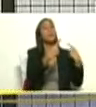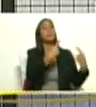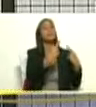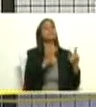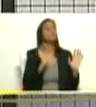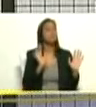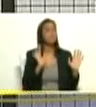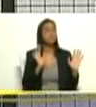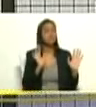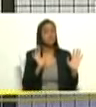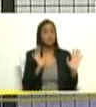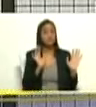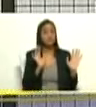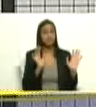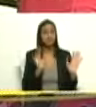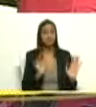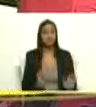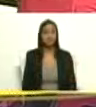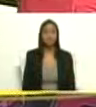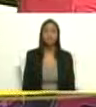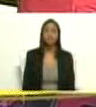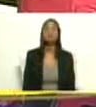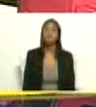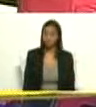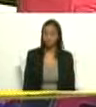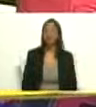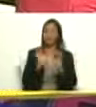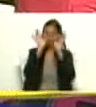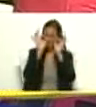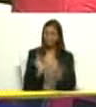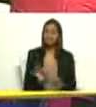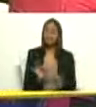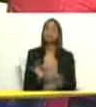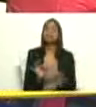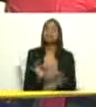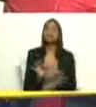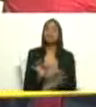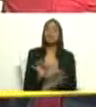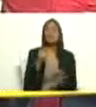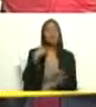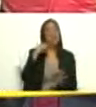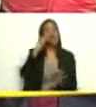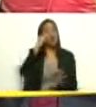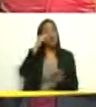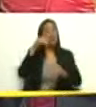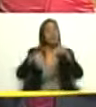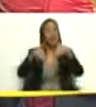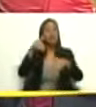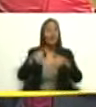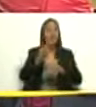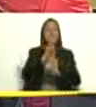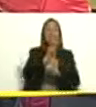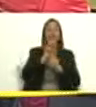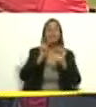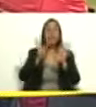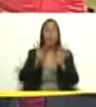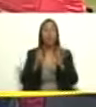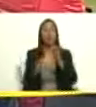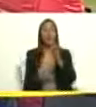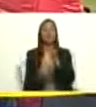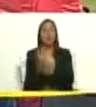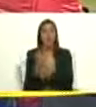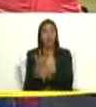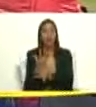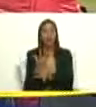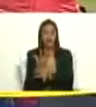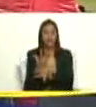Bueno ahí dicho y hecho las elecciones eran para el 28 de mayo el famoso 28 28